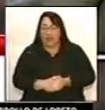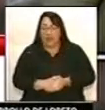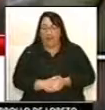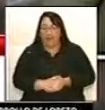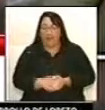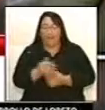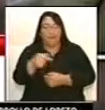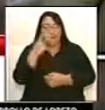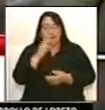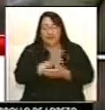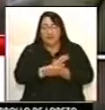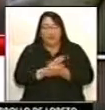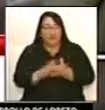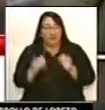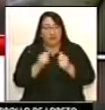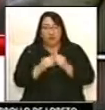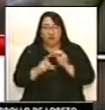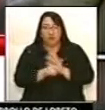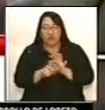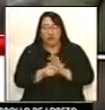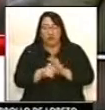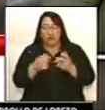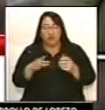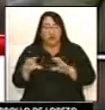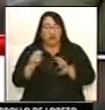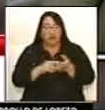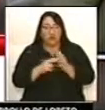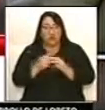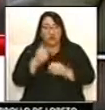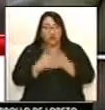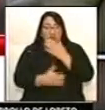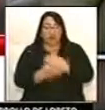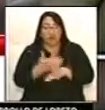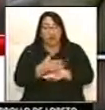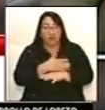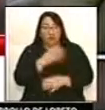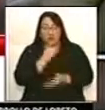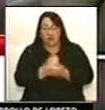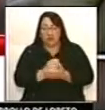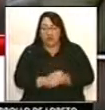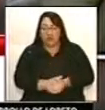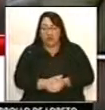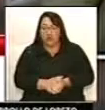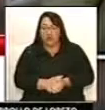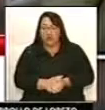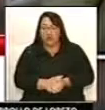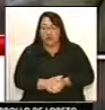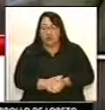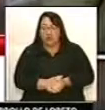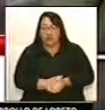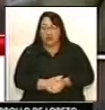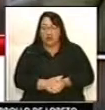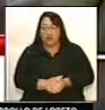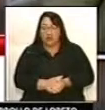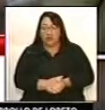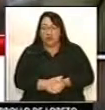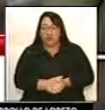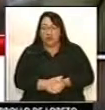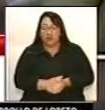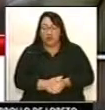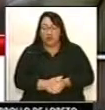no tiene nada que ver con la ley que en la mañana hemos aprobado con respecto a Loreto. Es otra cosa. Y